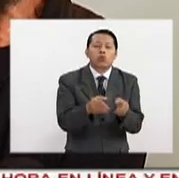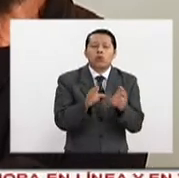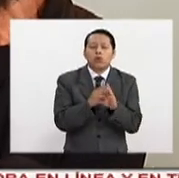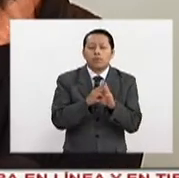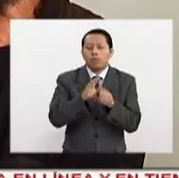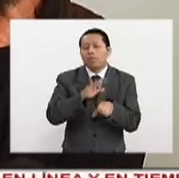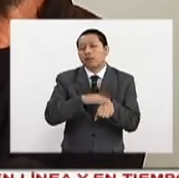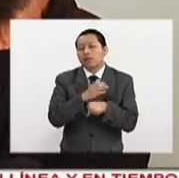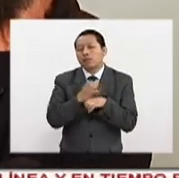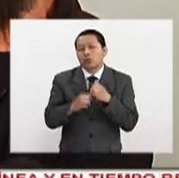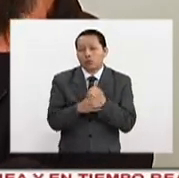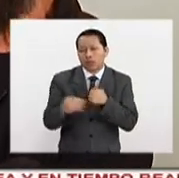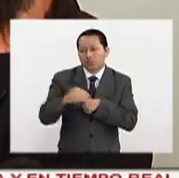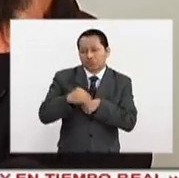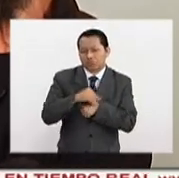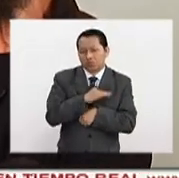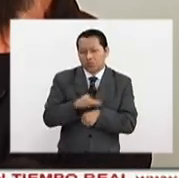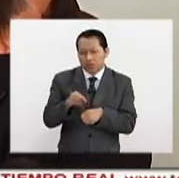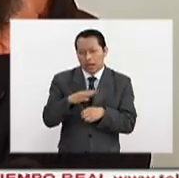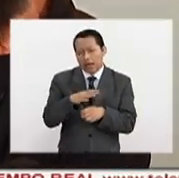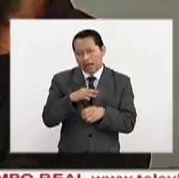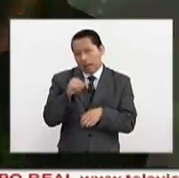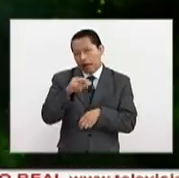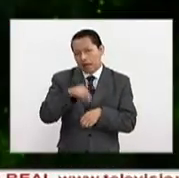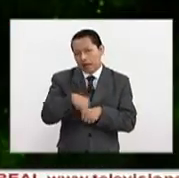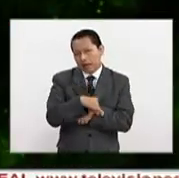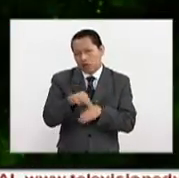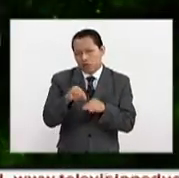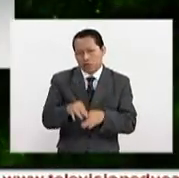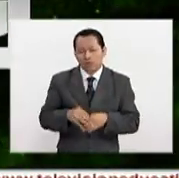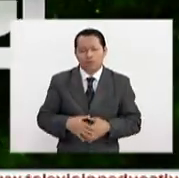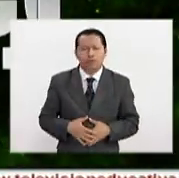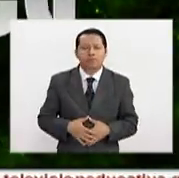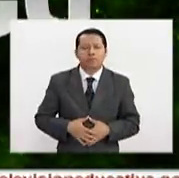de cosas adicionales al programa arquitectónico original, ¿no?